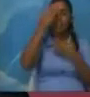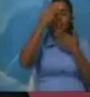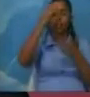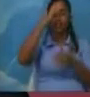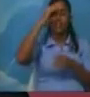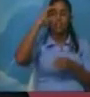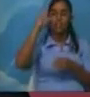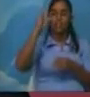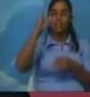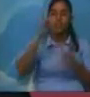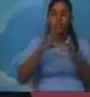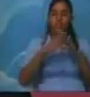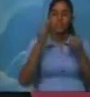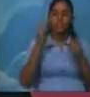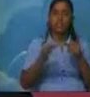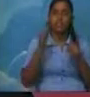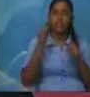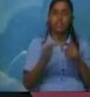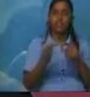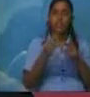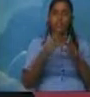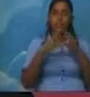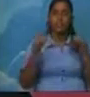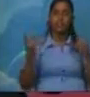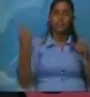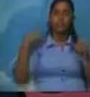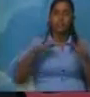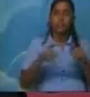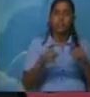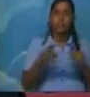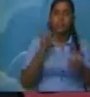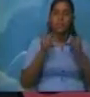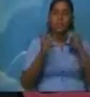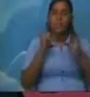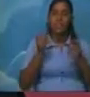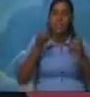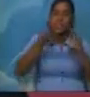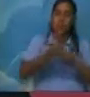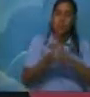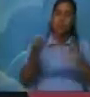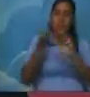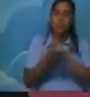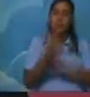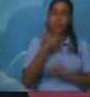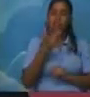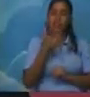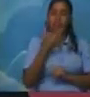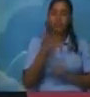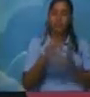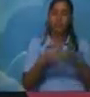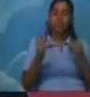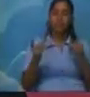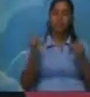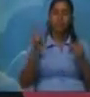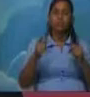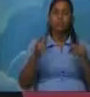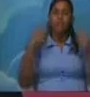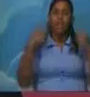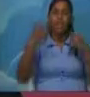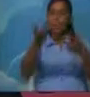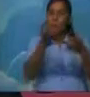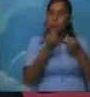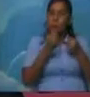de he siempre procurado tener algo sembrar porque hermano Hay que aprovechar la